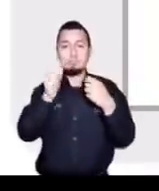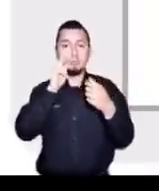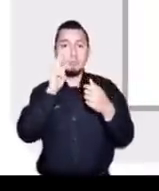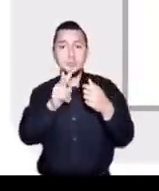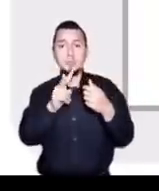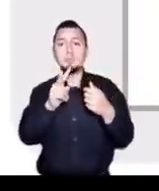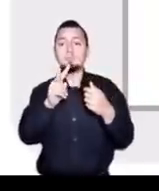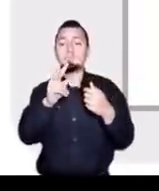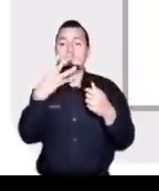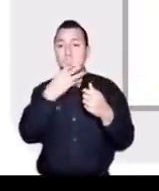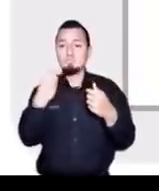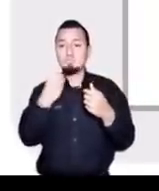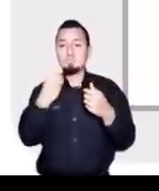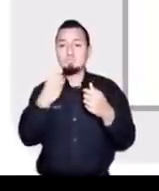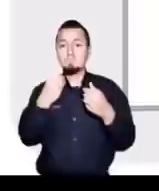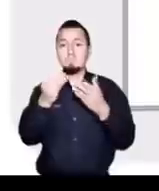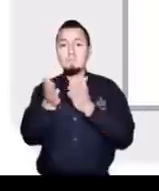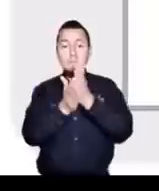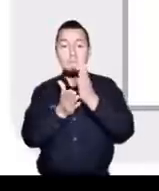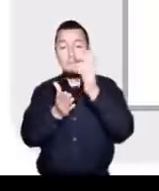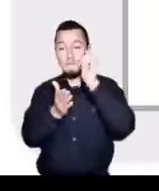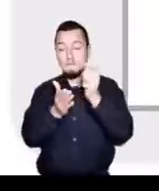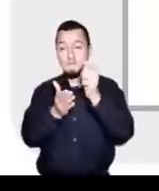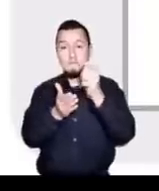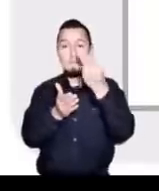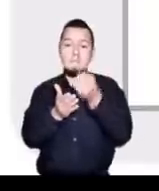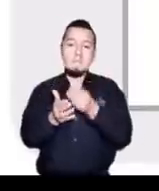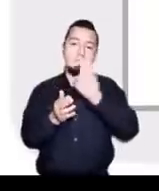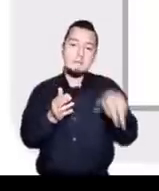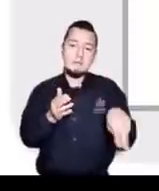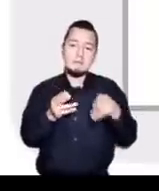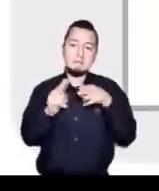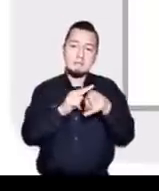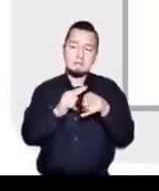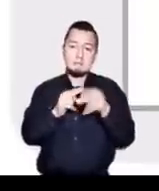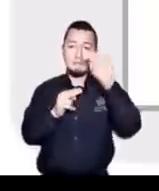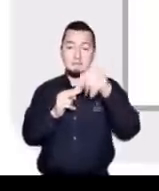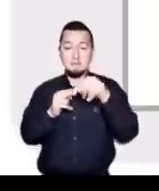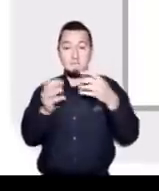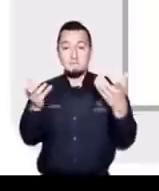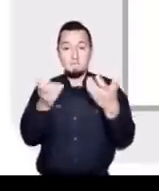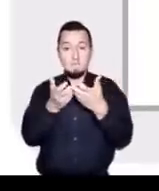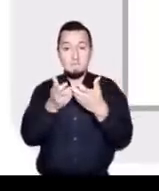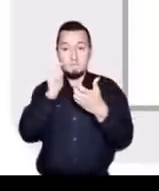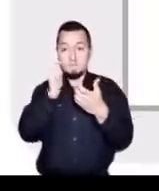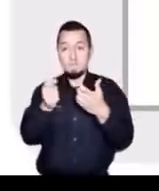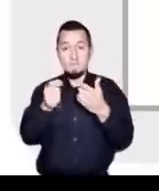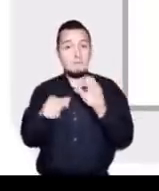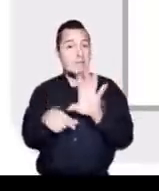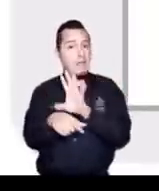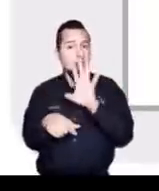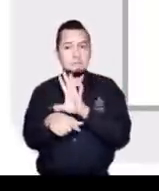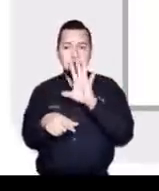el acceso o descenso de los trenes. La línea es totalmente eléctrica, con